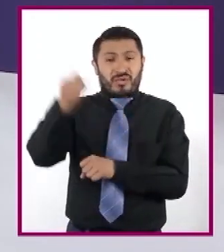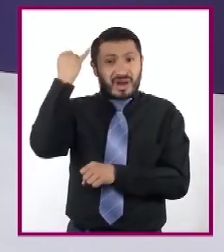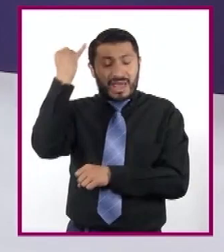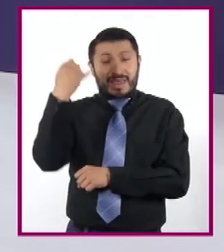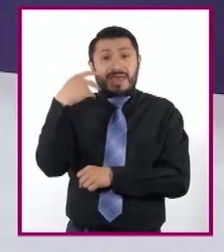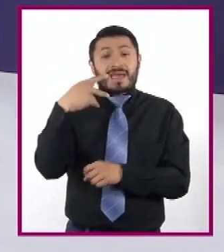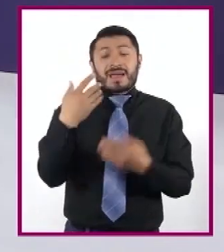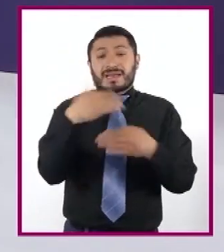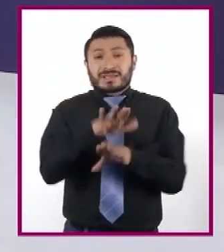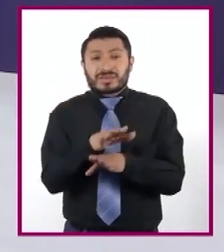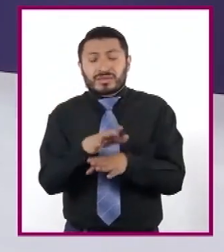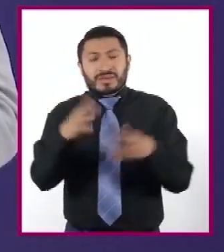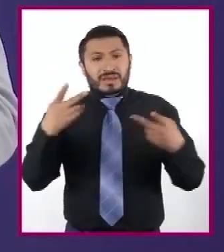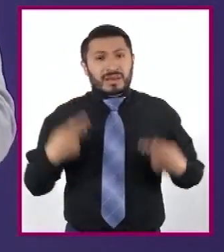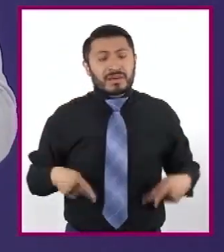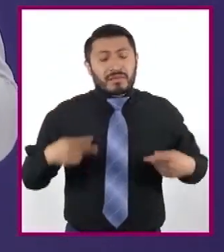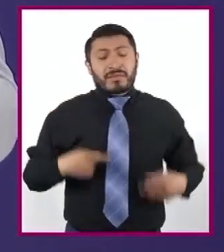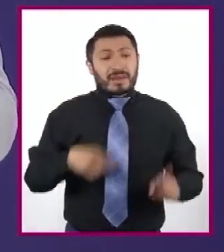los hablantes.